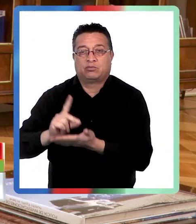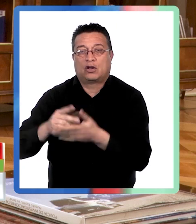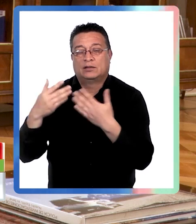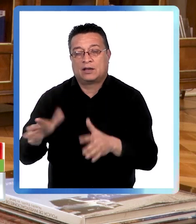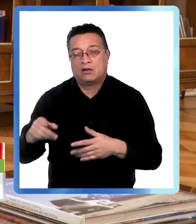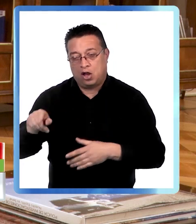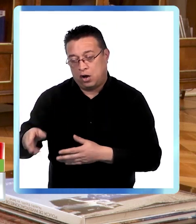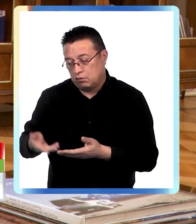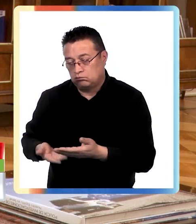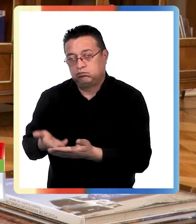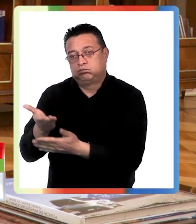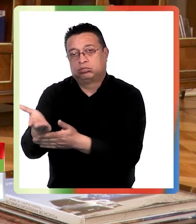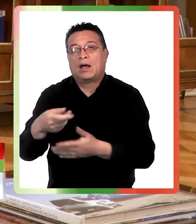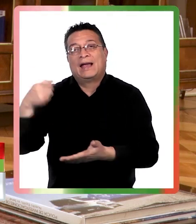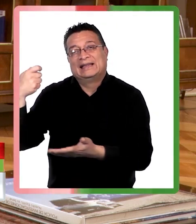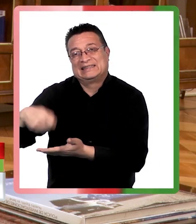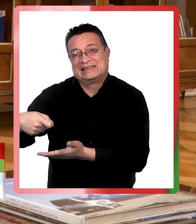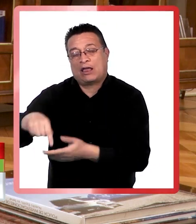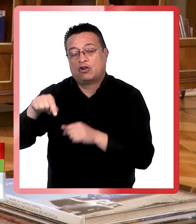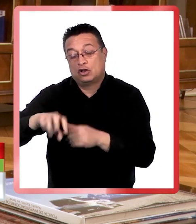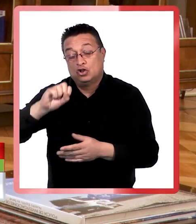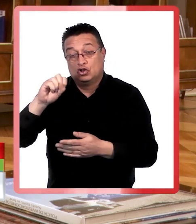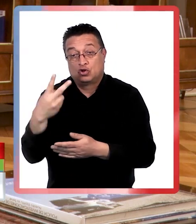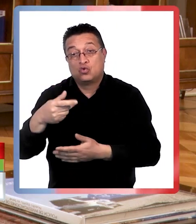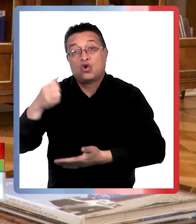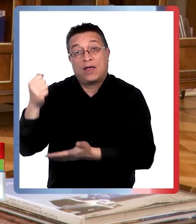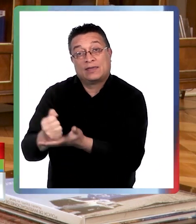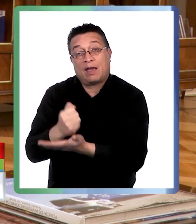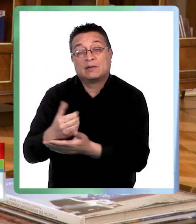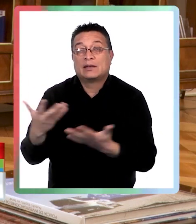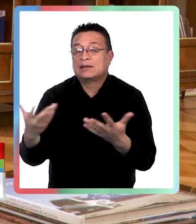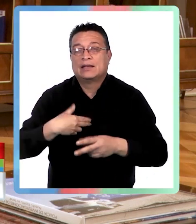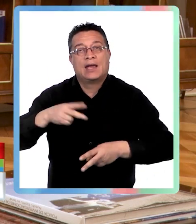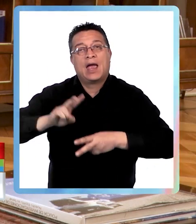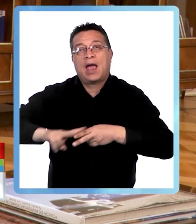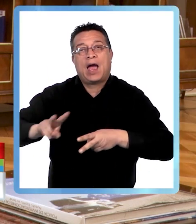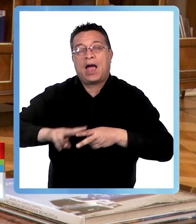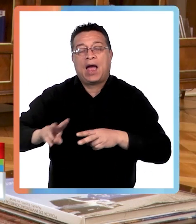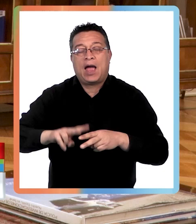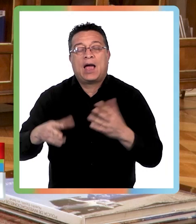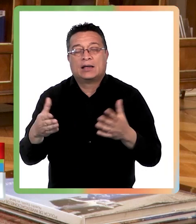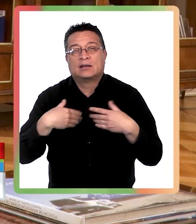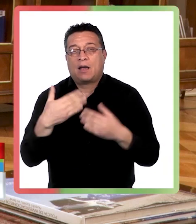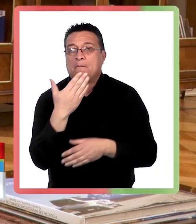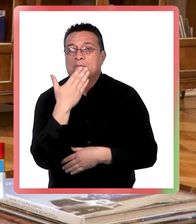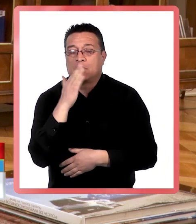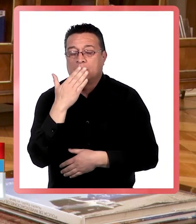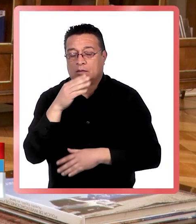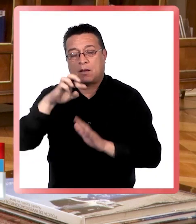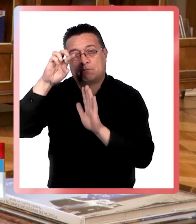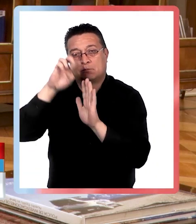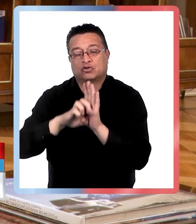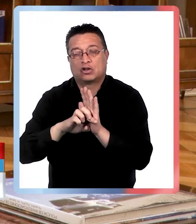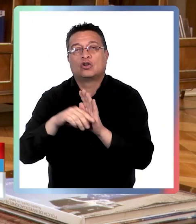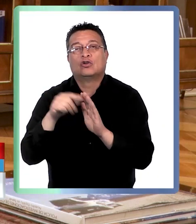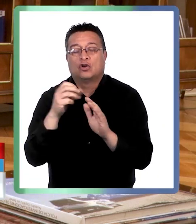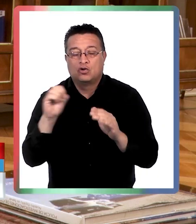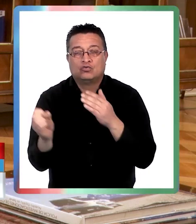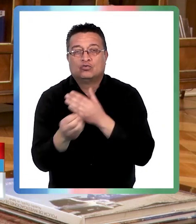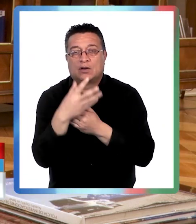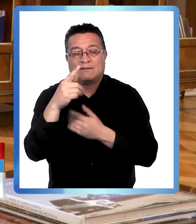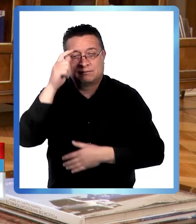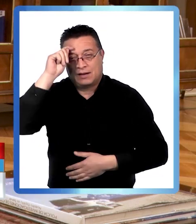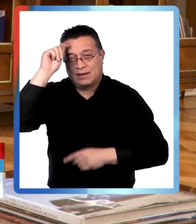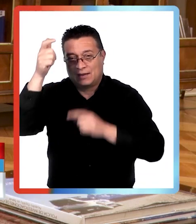ahora va al Senado y en este segundo trámite lo que se hace es tratar de perfeccionar el proyecto, recoger nuevas